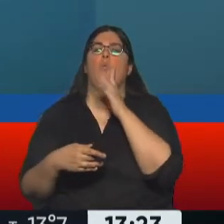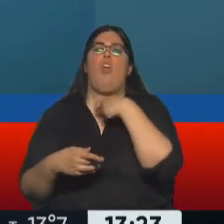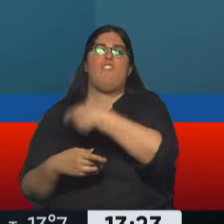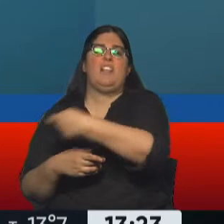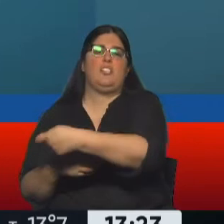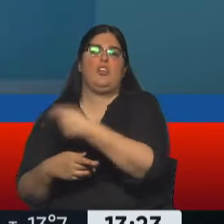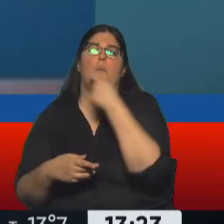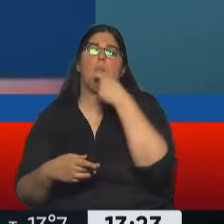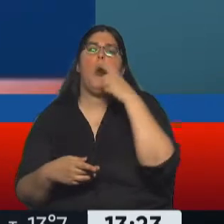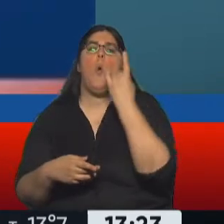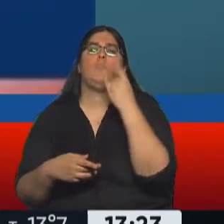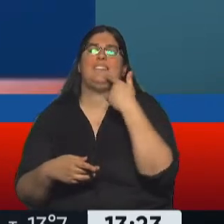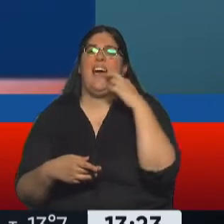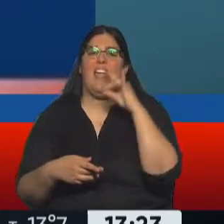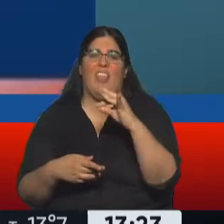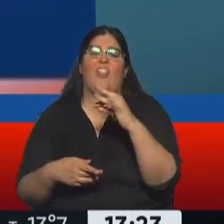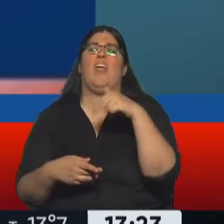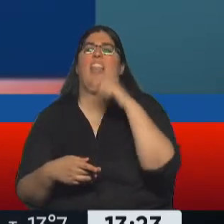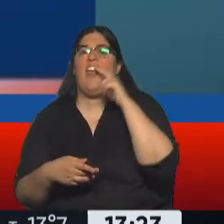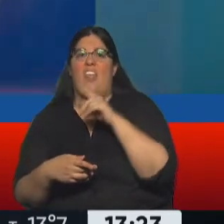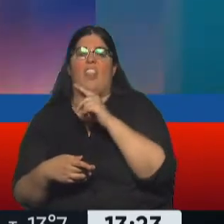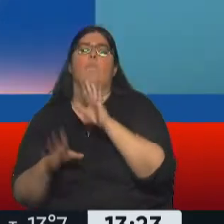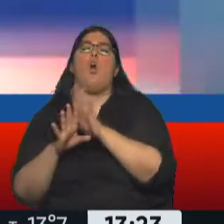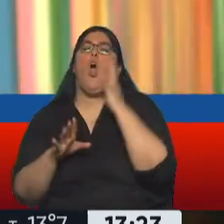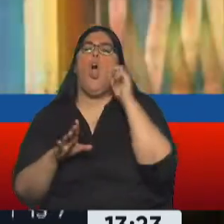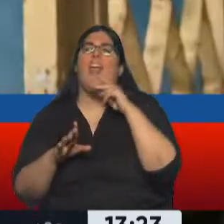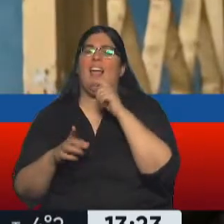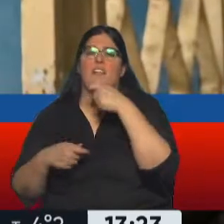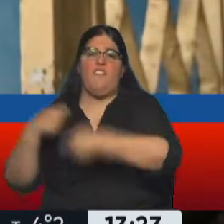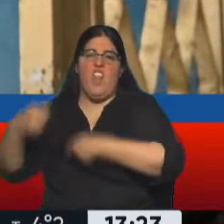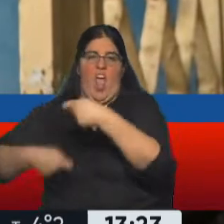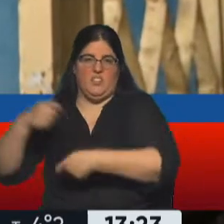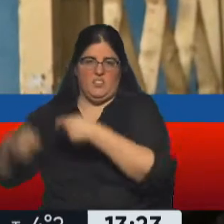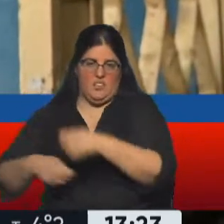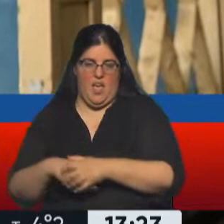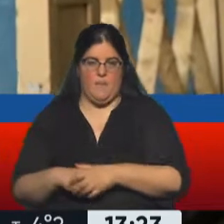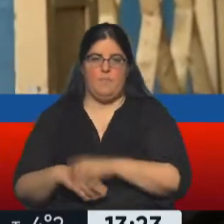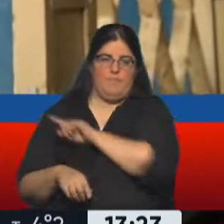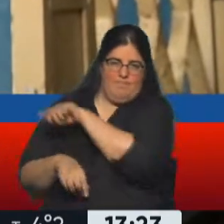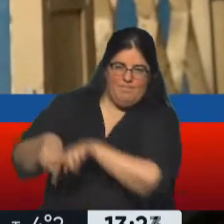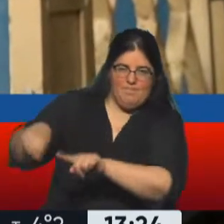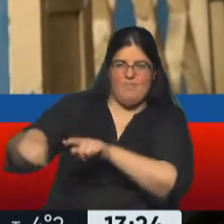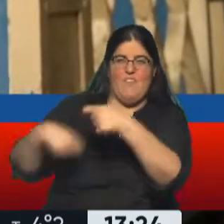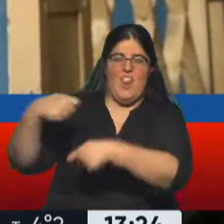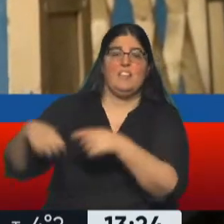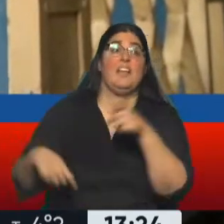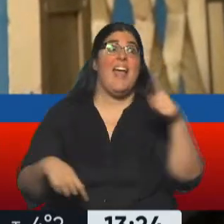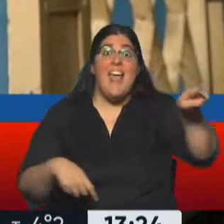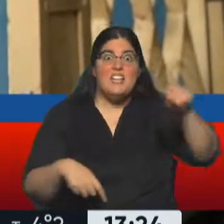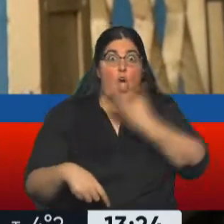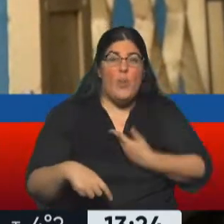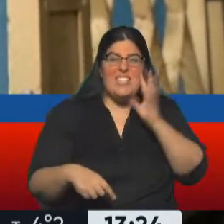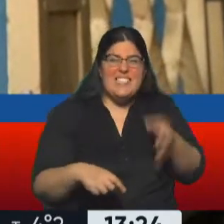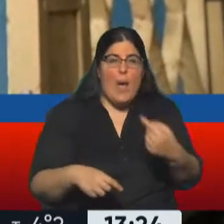NED y la USAID a través de diversas ONGs. Saben absolutamente todo sobre nuestras vidas. Ellos saben que no